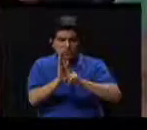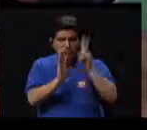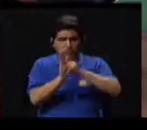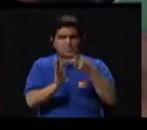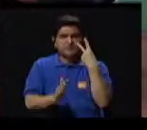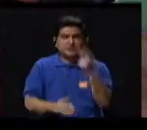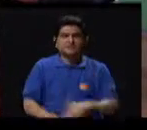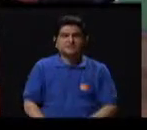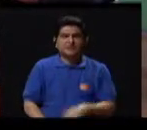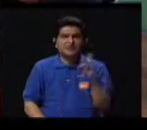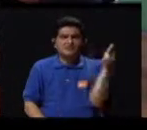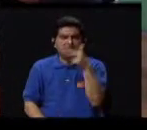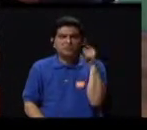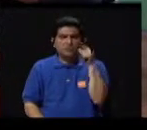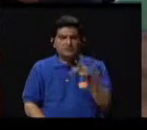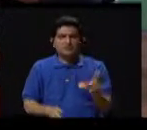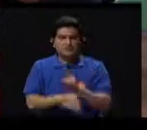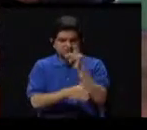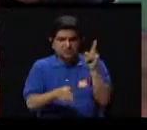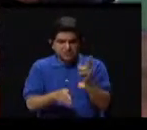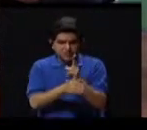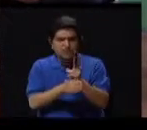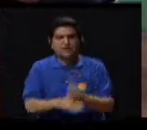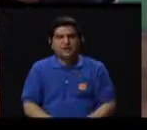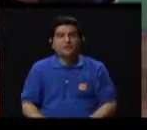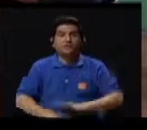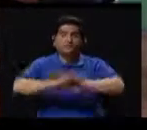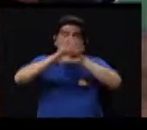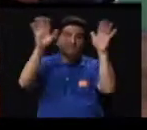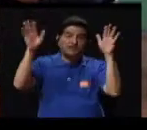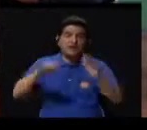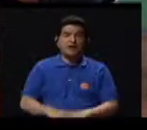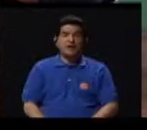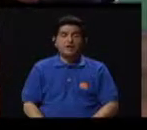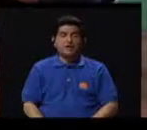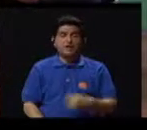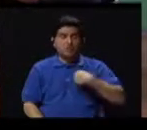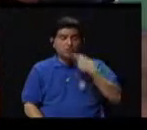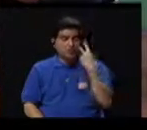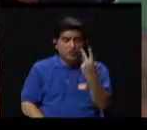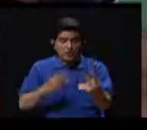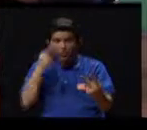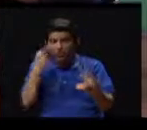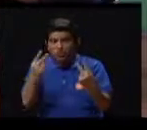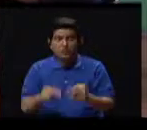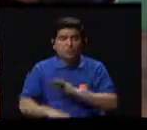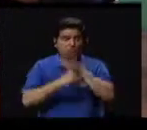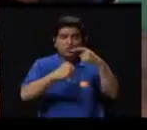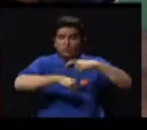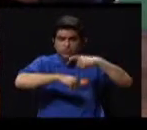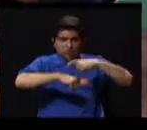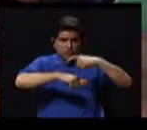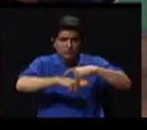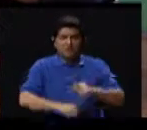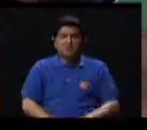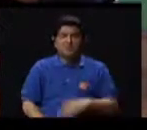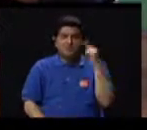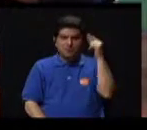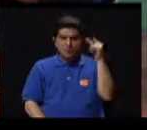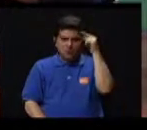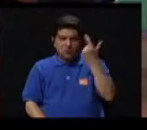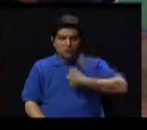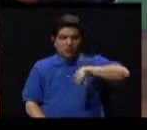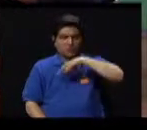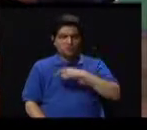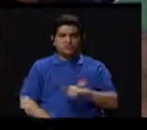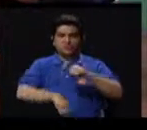incluso ahí se ve que son tomas que ellos grabaron. Hechas por ellos. Sí, claro, de estarlo viendo a uno, ellos están ahí todo el rato. Entonces, qué lindos. Por